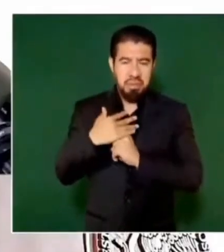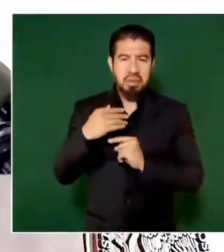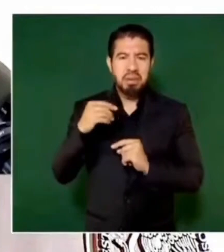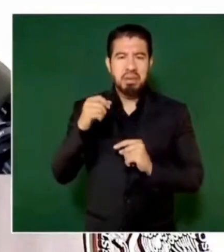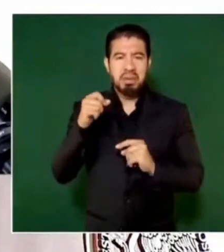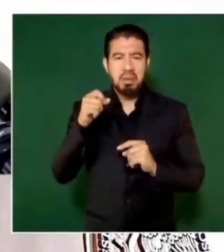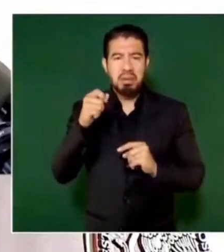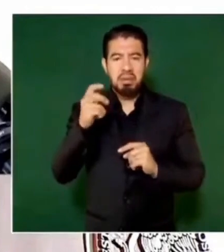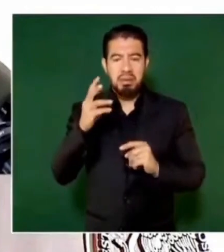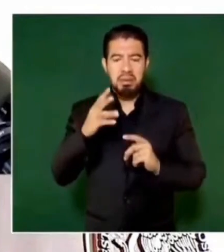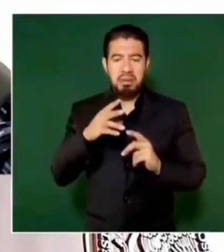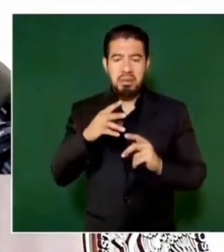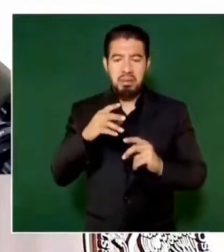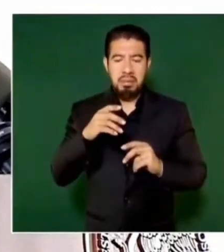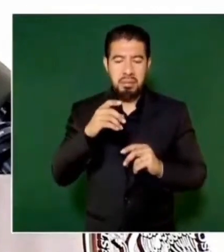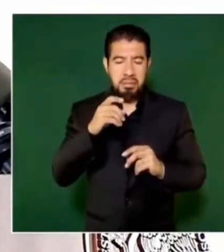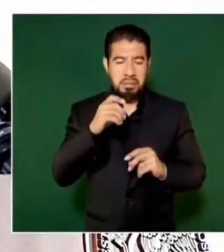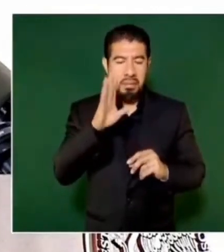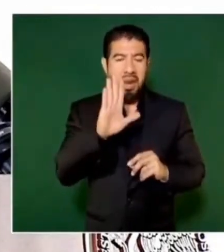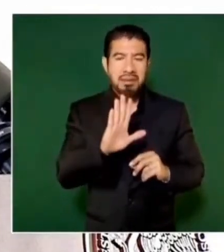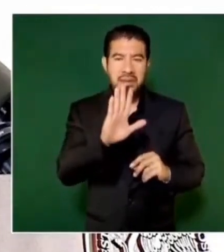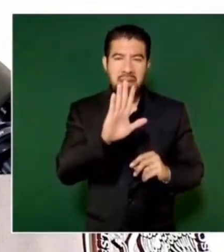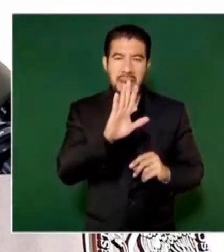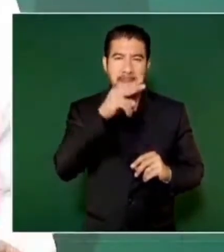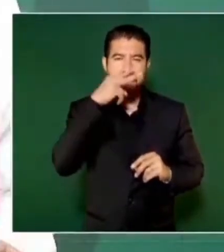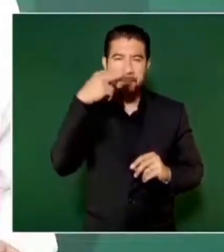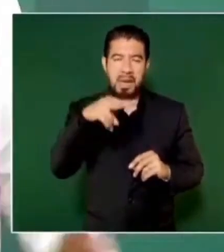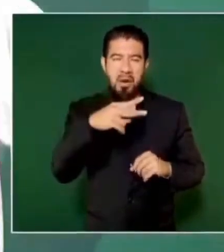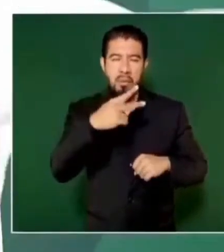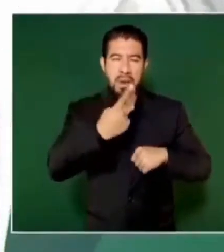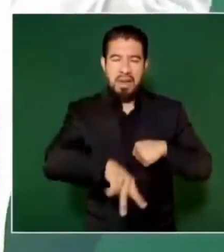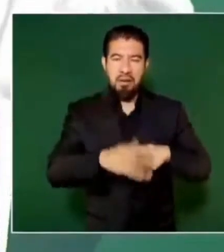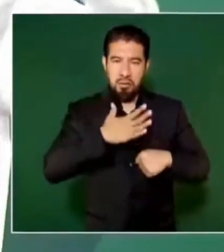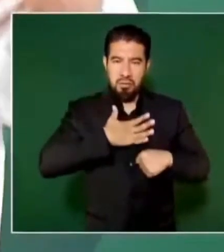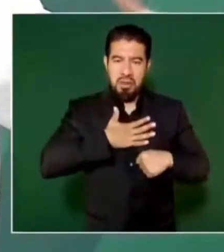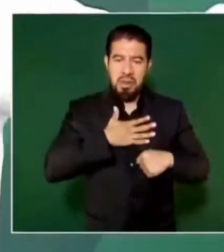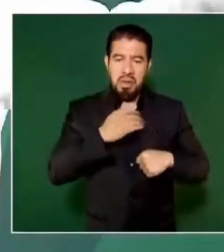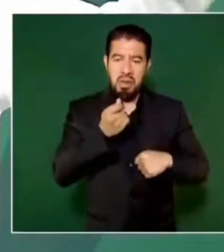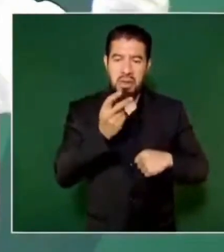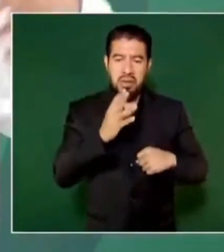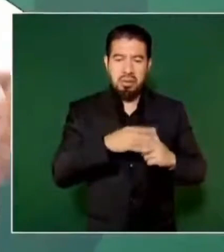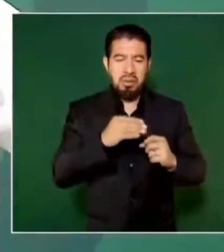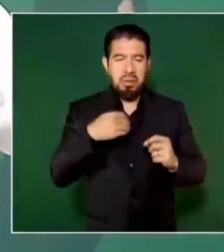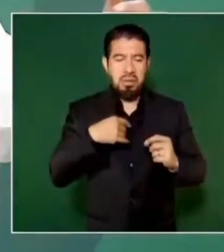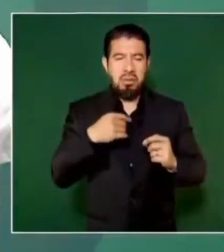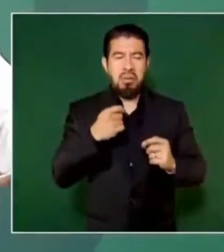con el peligro para México. Fue un bombardeo que no creo